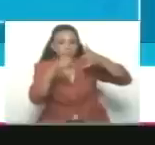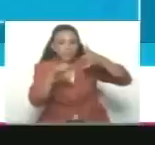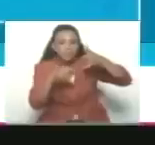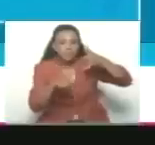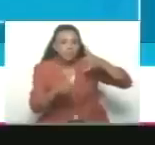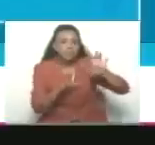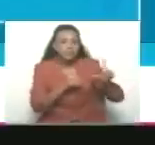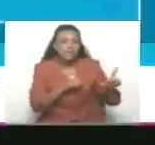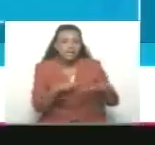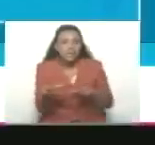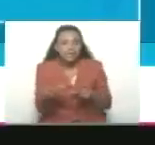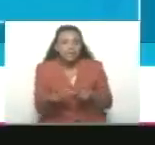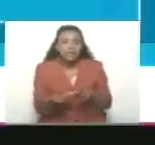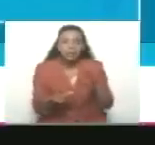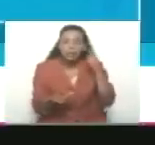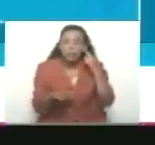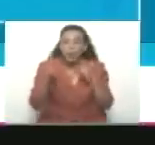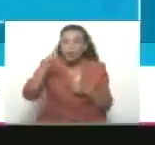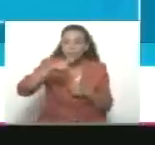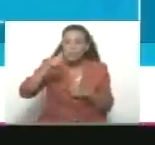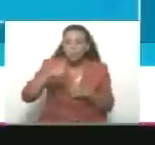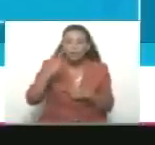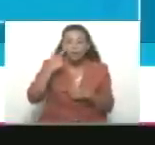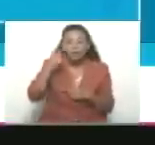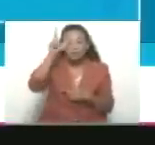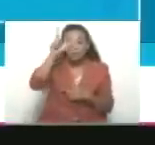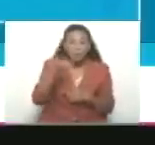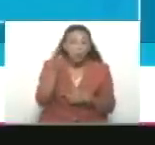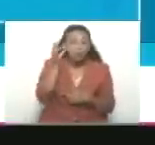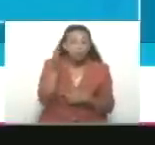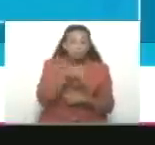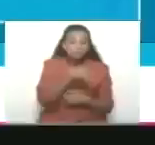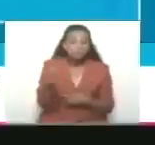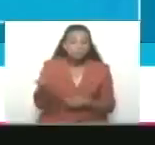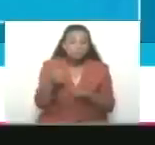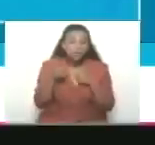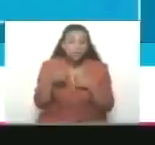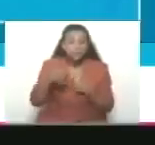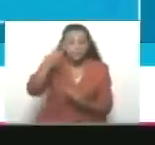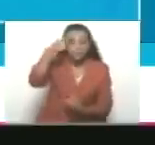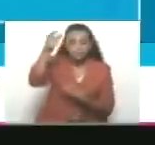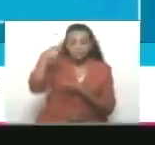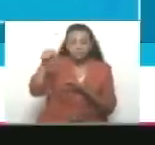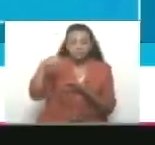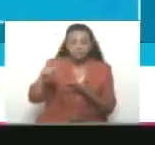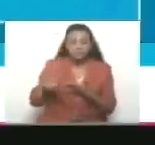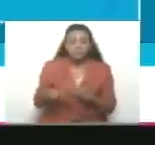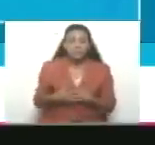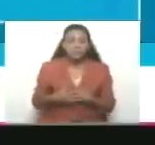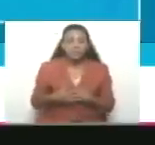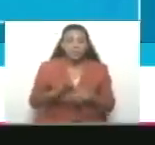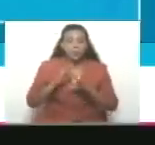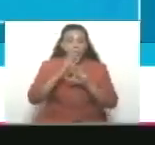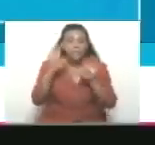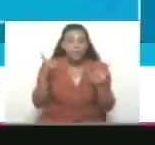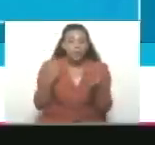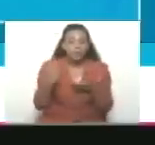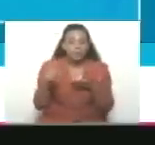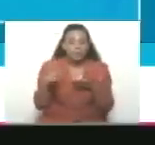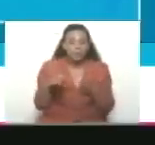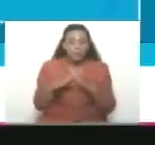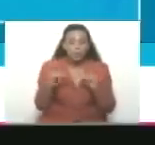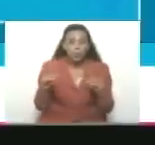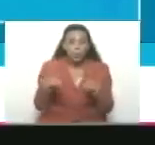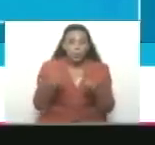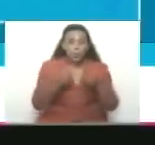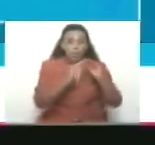mayor ha tomado nota Ella es una mujer muy eficiente muy trabajadora ha hecho un milagro ahí en todas